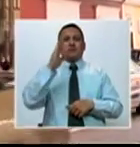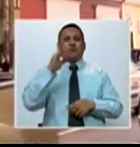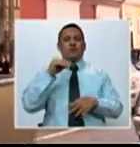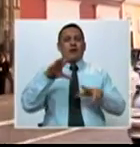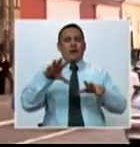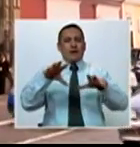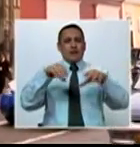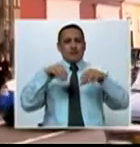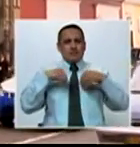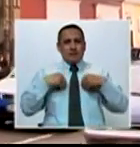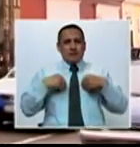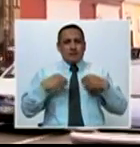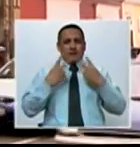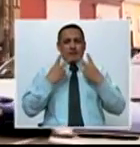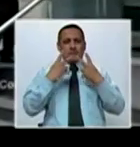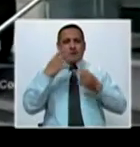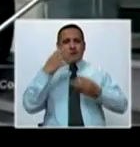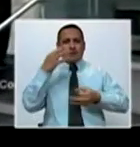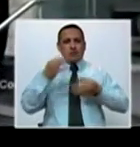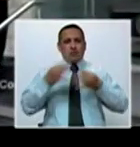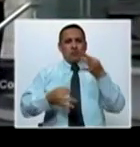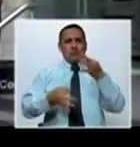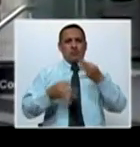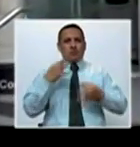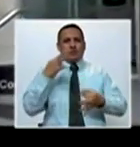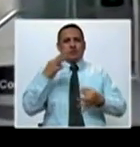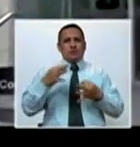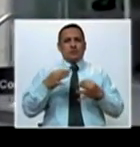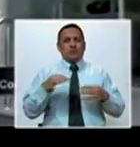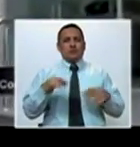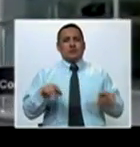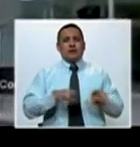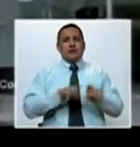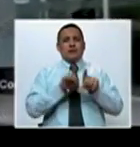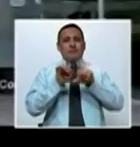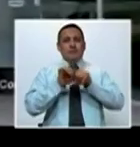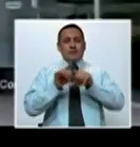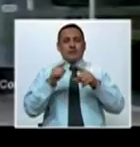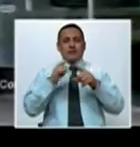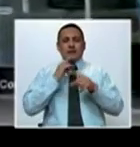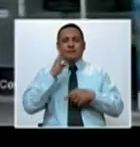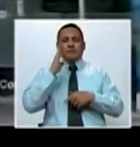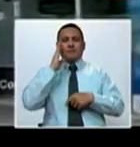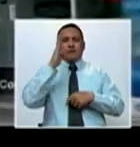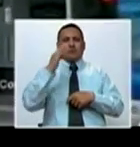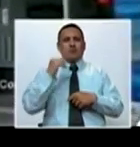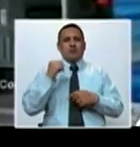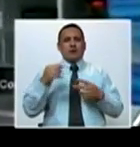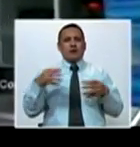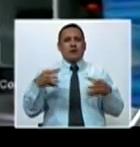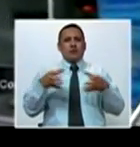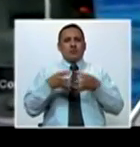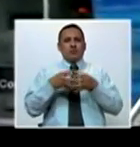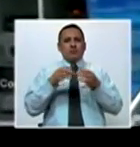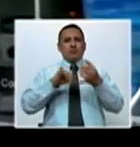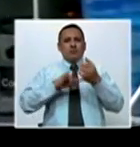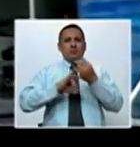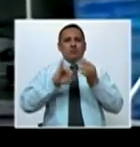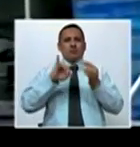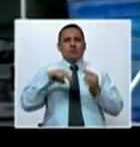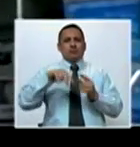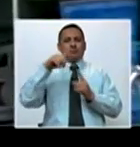declaró fundada la demanda y en consecuencia se dispuso que